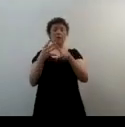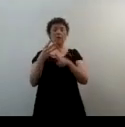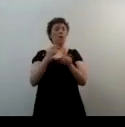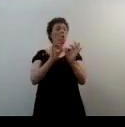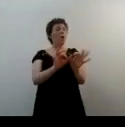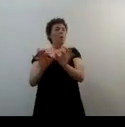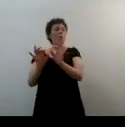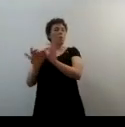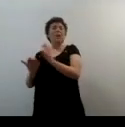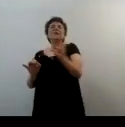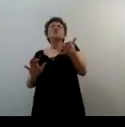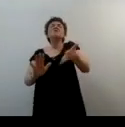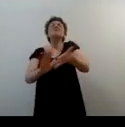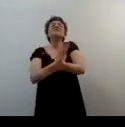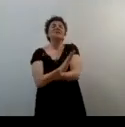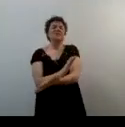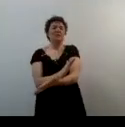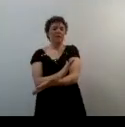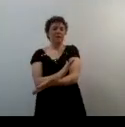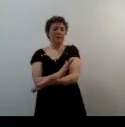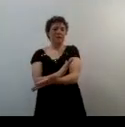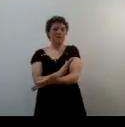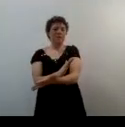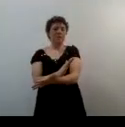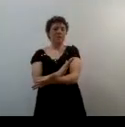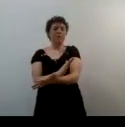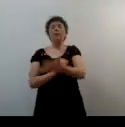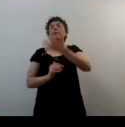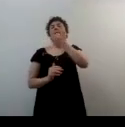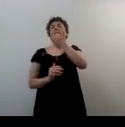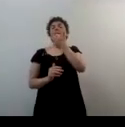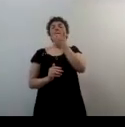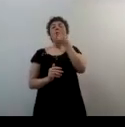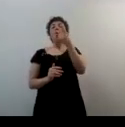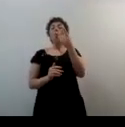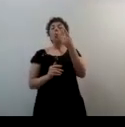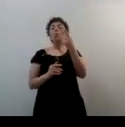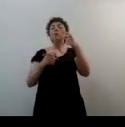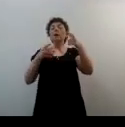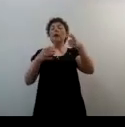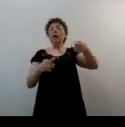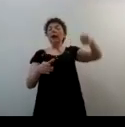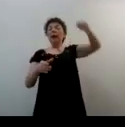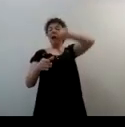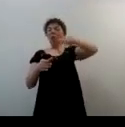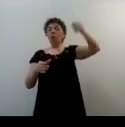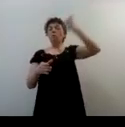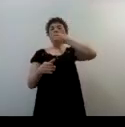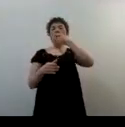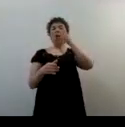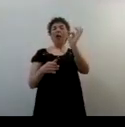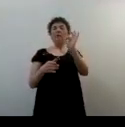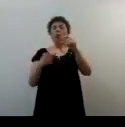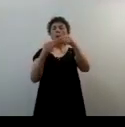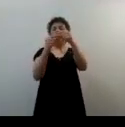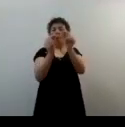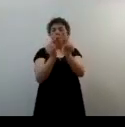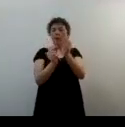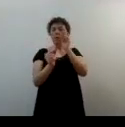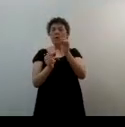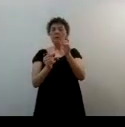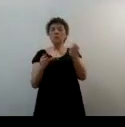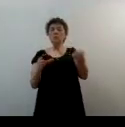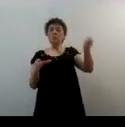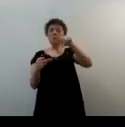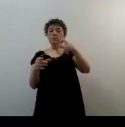lo que significa es que, pues, por ejemplo, un cazo de legumbres, que estáis viendo el tamaño del plato, que como veis es un cuarto del plato,